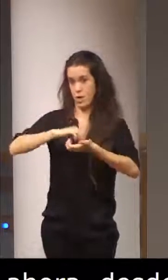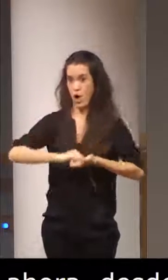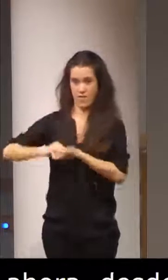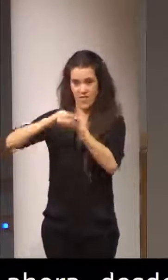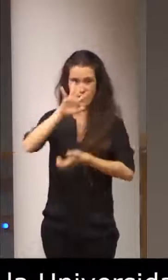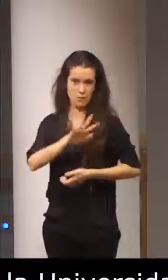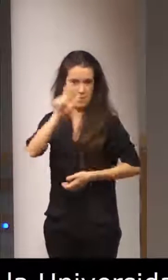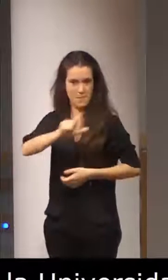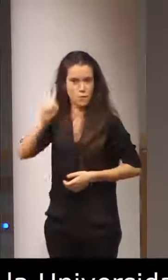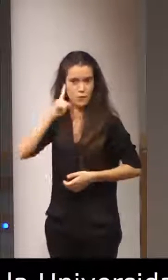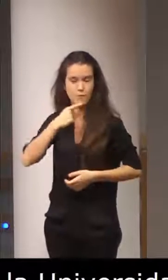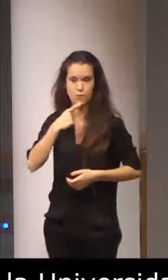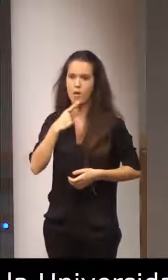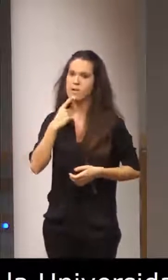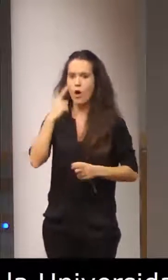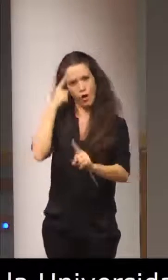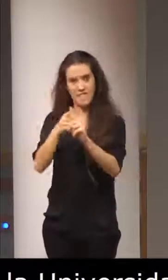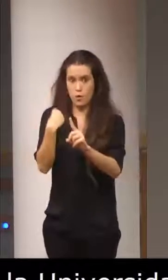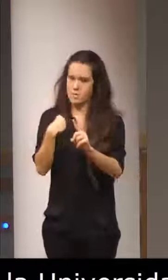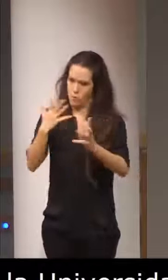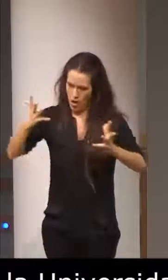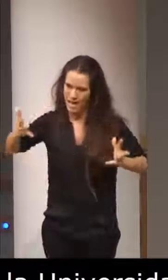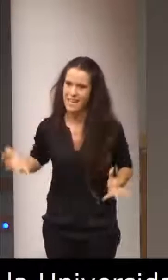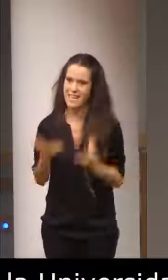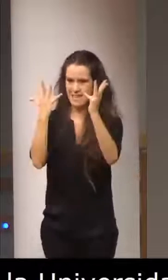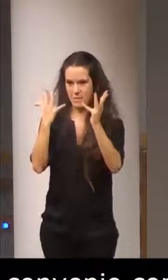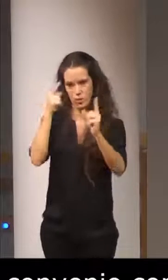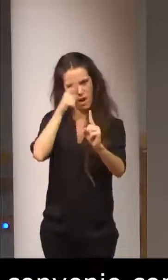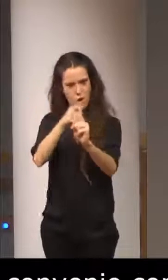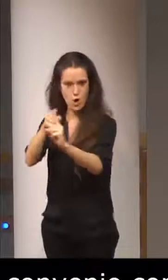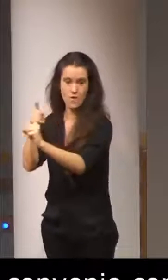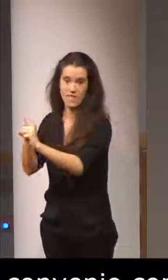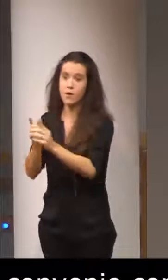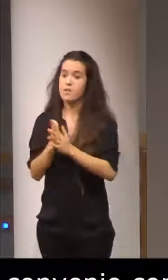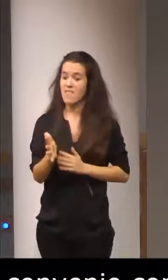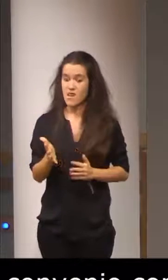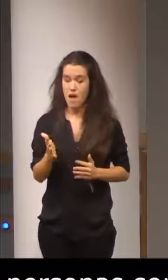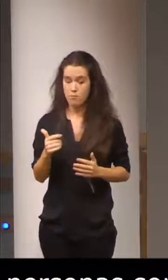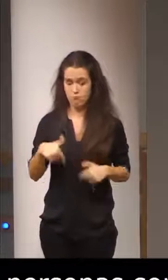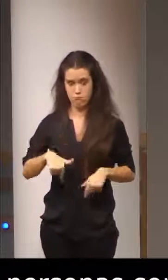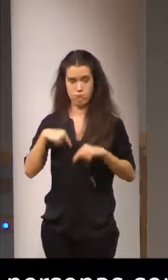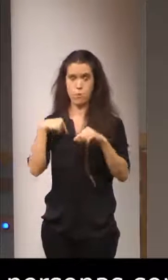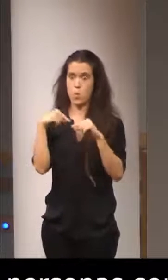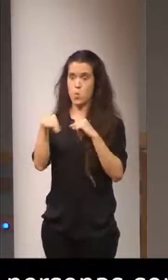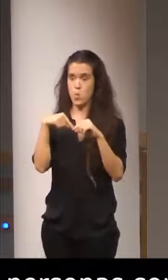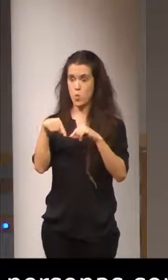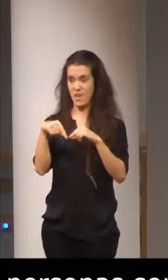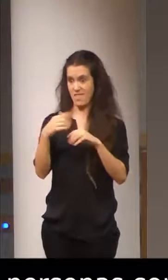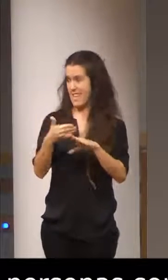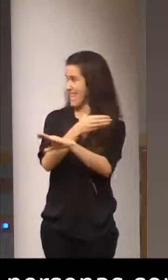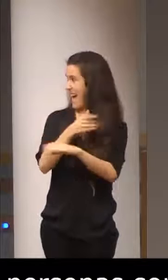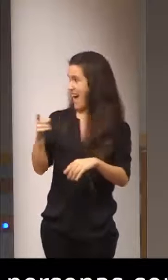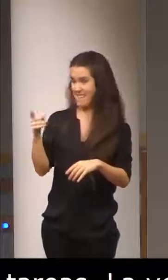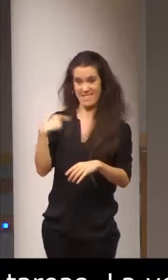de Personas Sordas precisamente para impulsar todas estas tareas o sea que la verdad es que para la UNED y lo decía Mercedes Jaraba es un